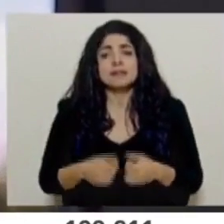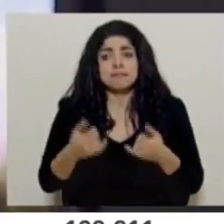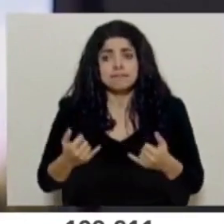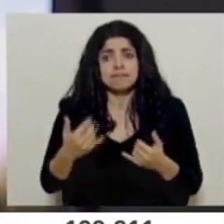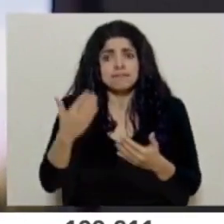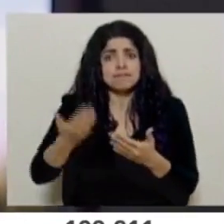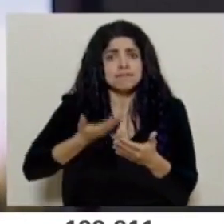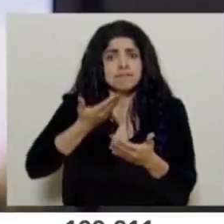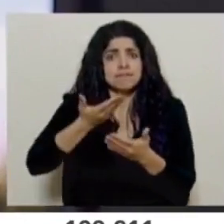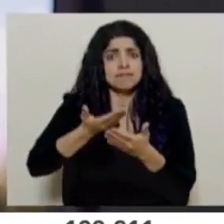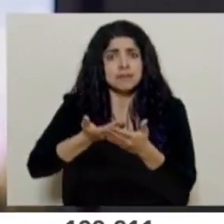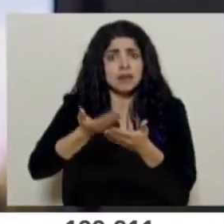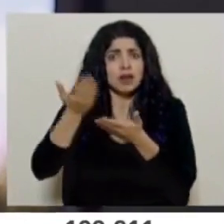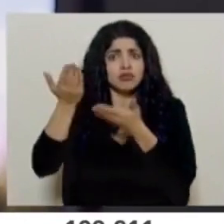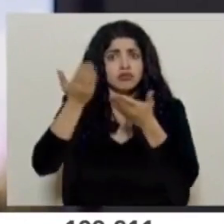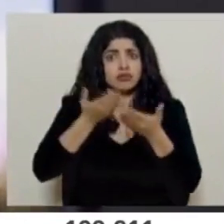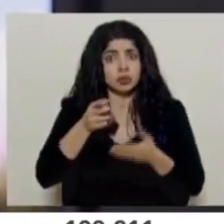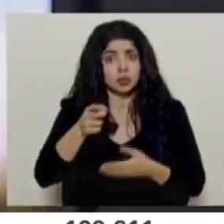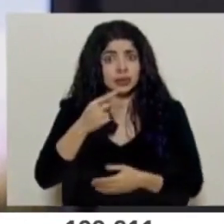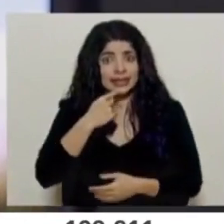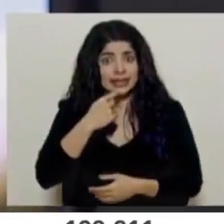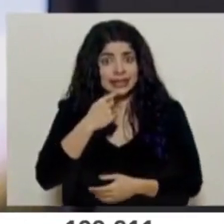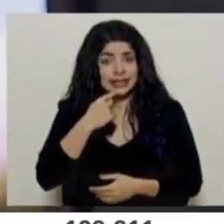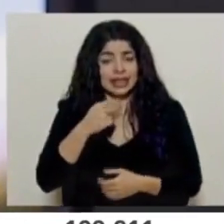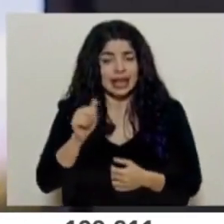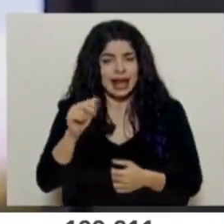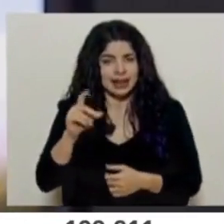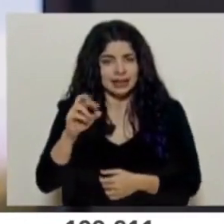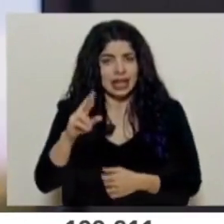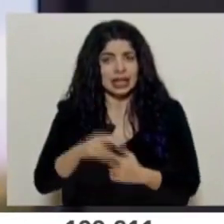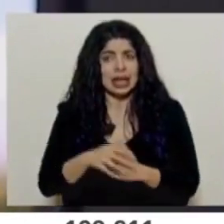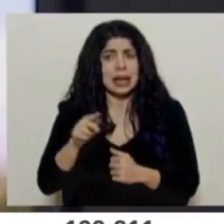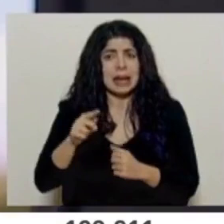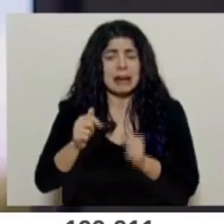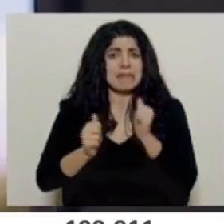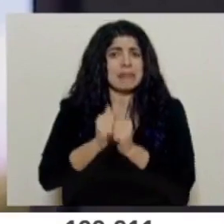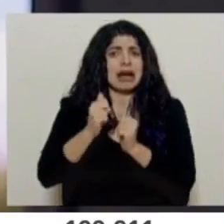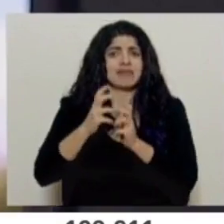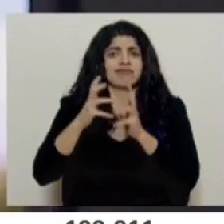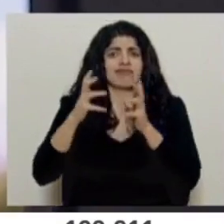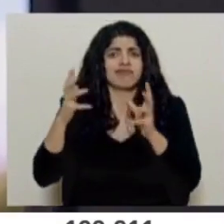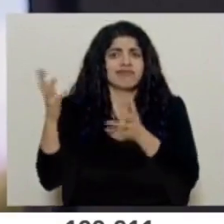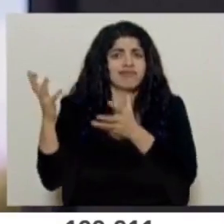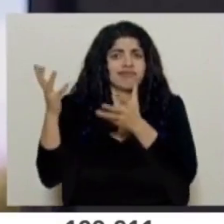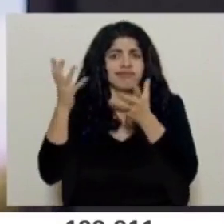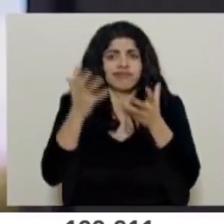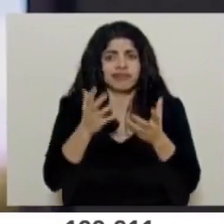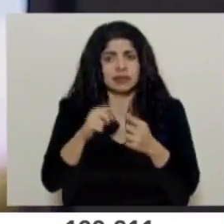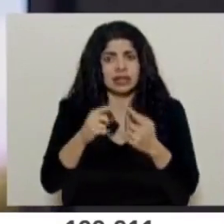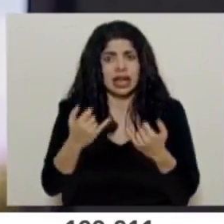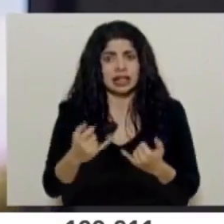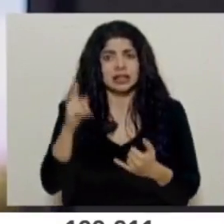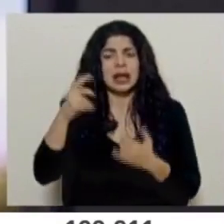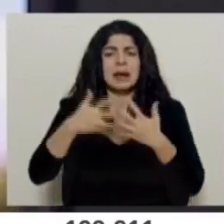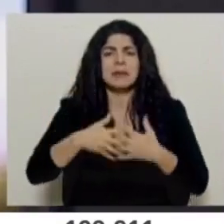llegada de este envío que dice usted, don Alexander, el máximo hasta la fecha por parte de la